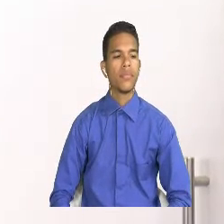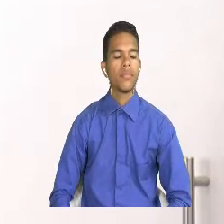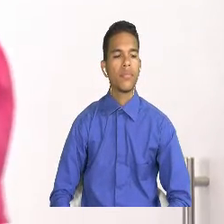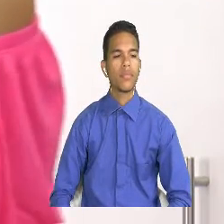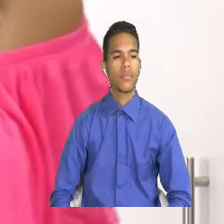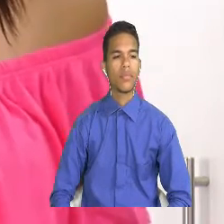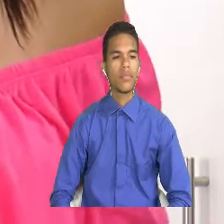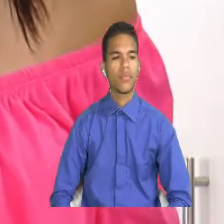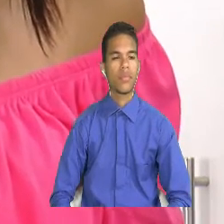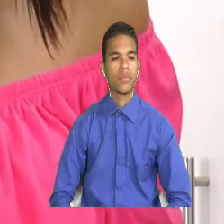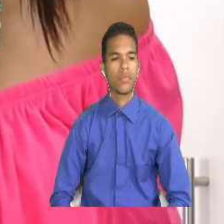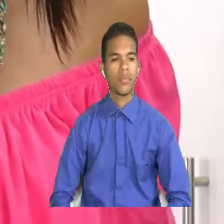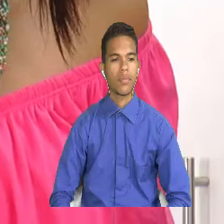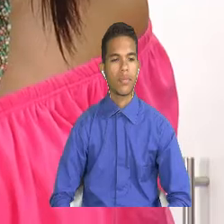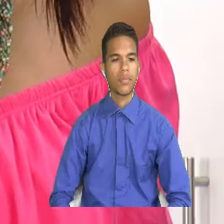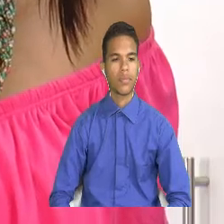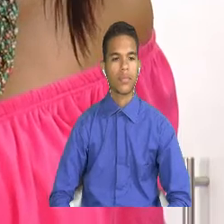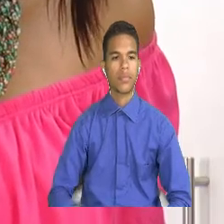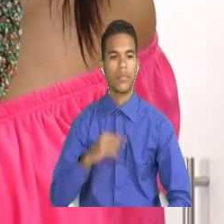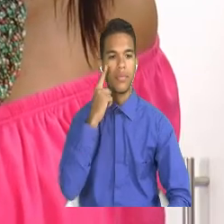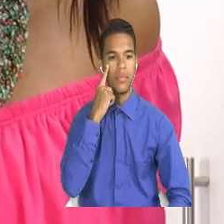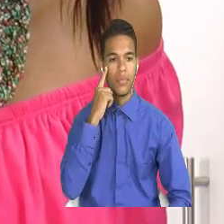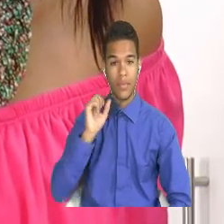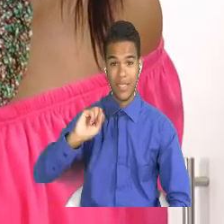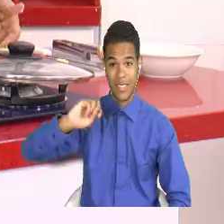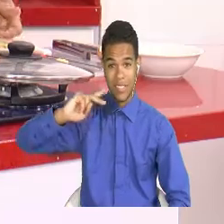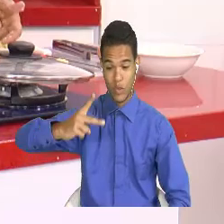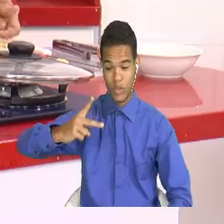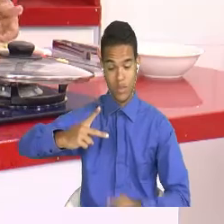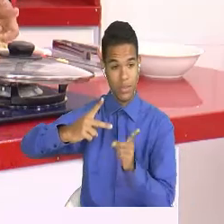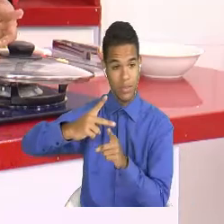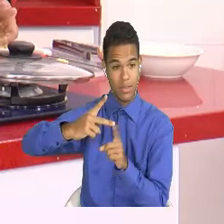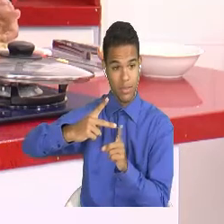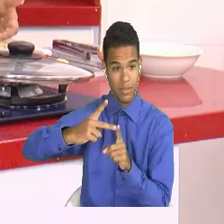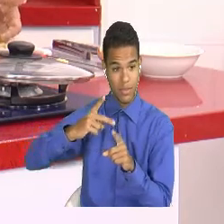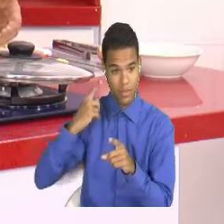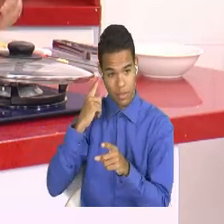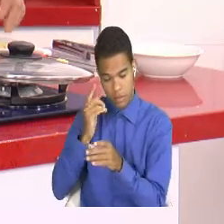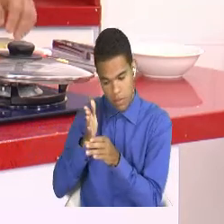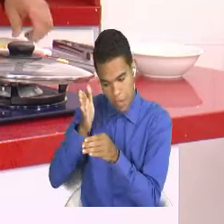por segunda, okay, déjame completar segunda capa.